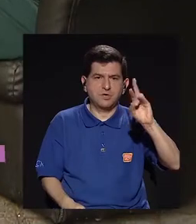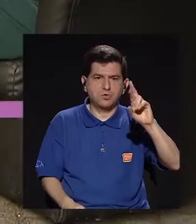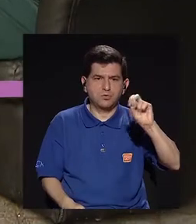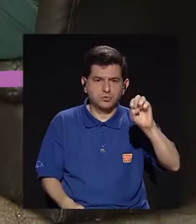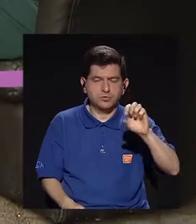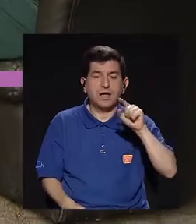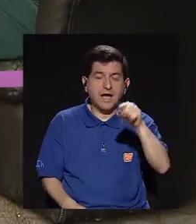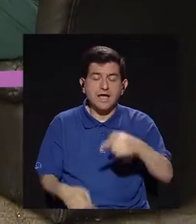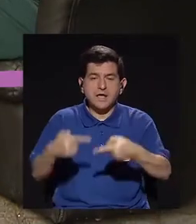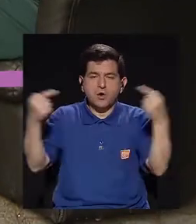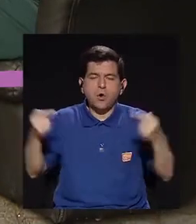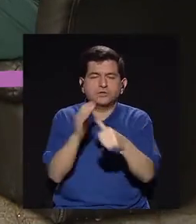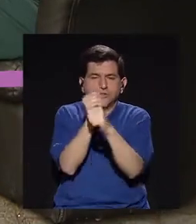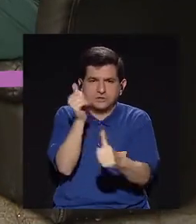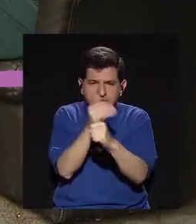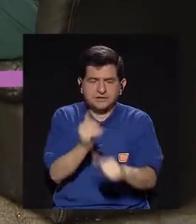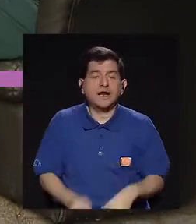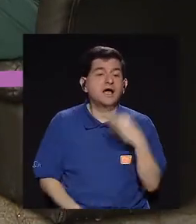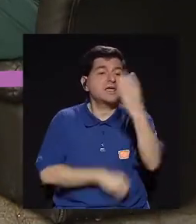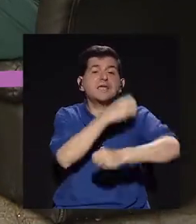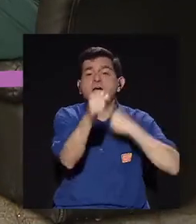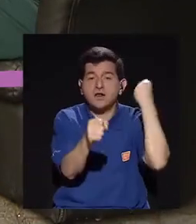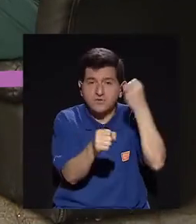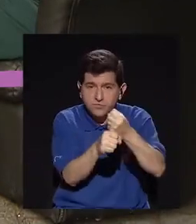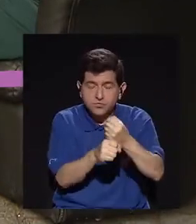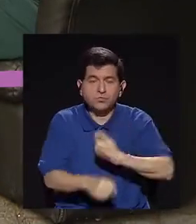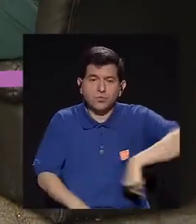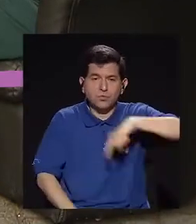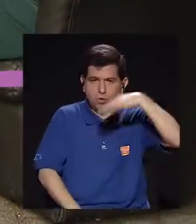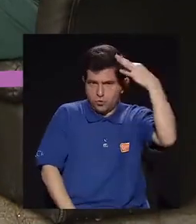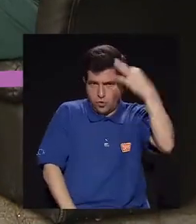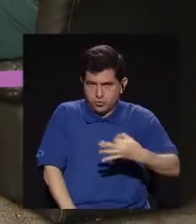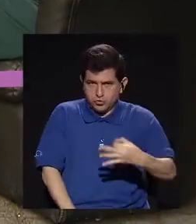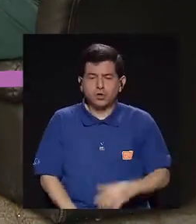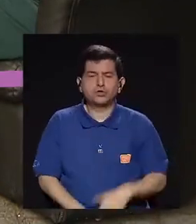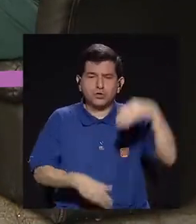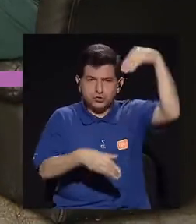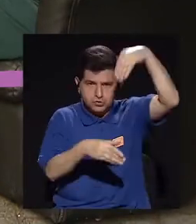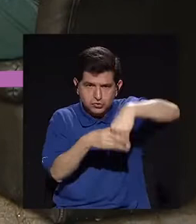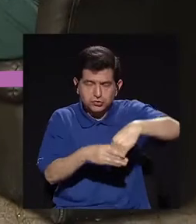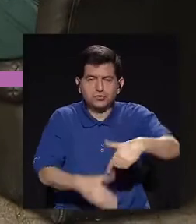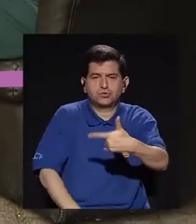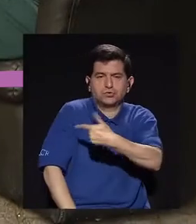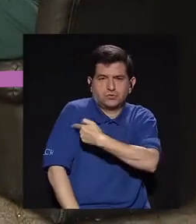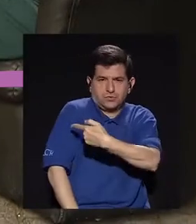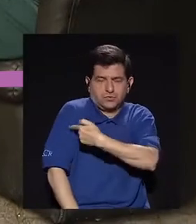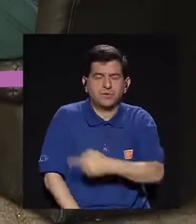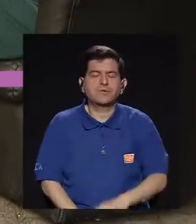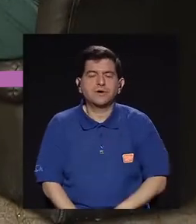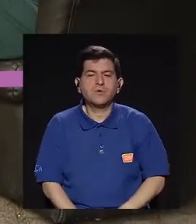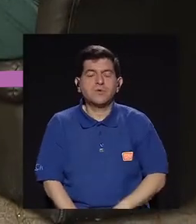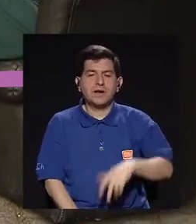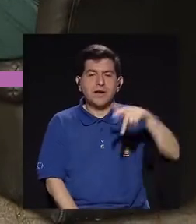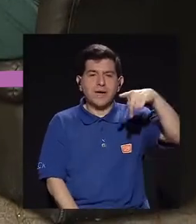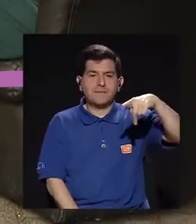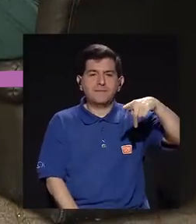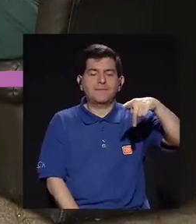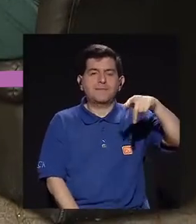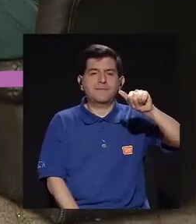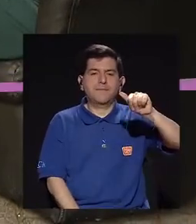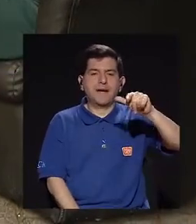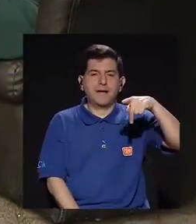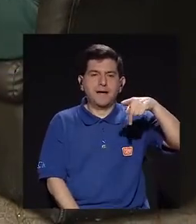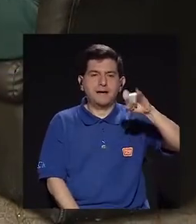diarreas. Y el próximo año, si todo va bien, según lo que estamos estimando, se introduciría la vacuna de papiloma en el esquema de